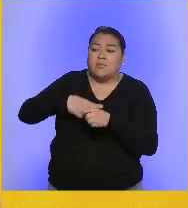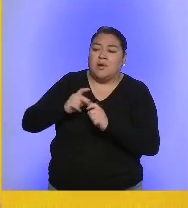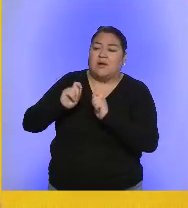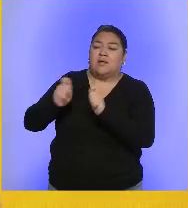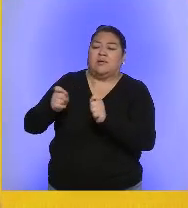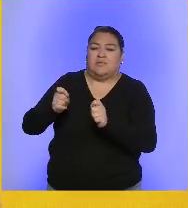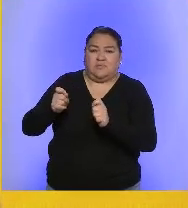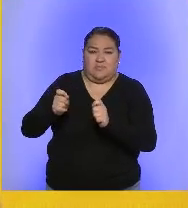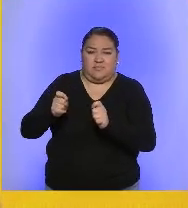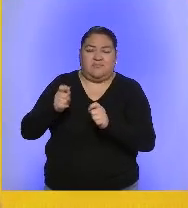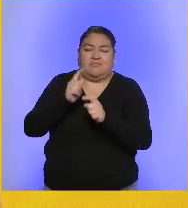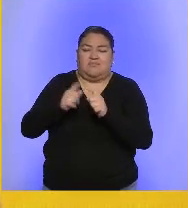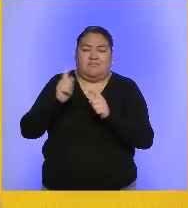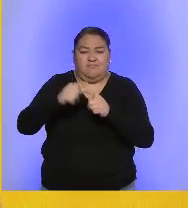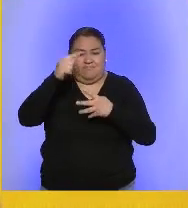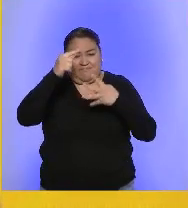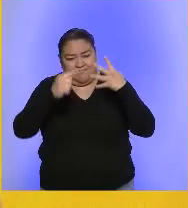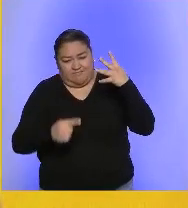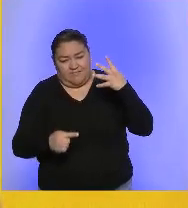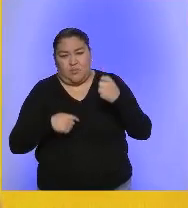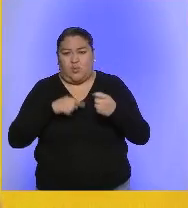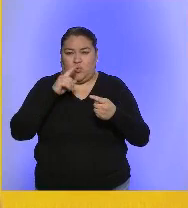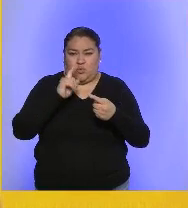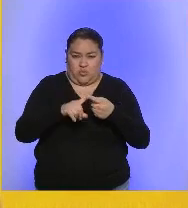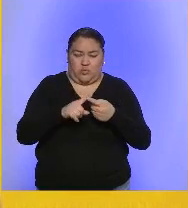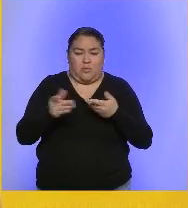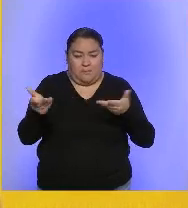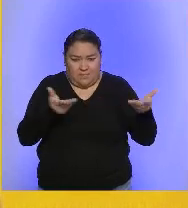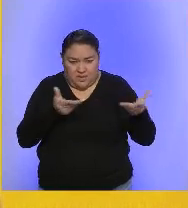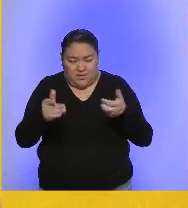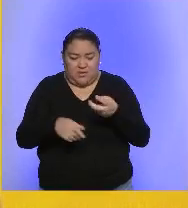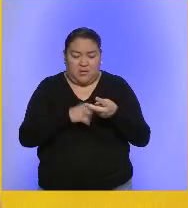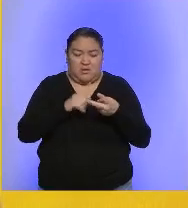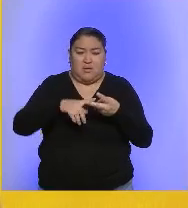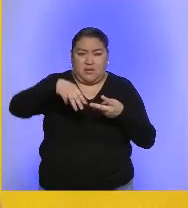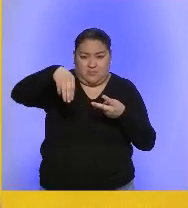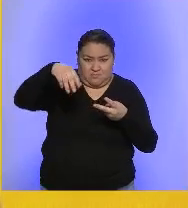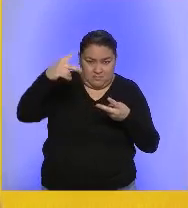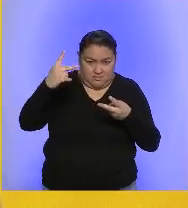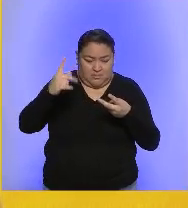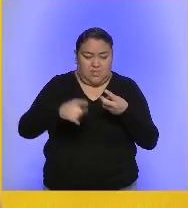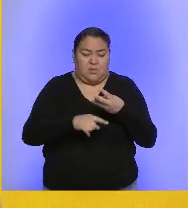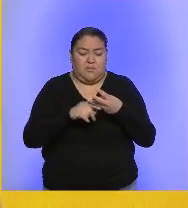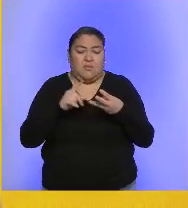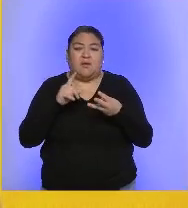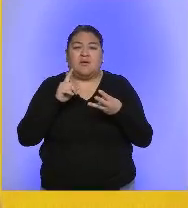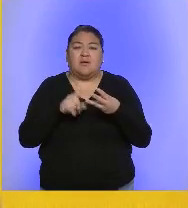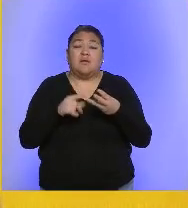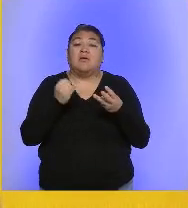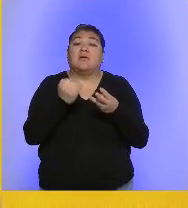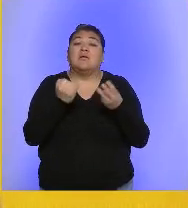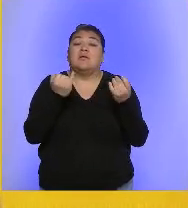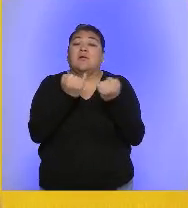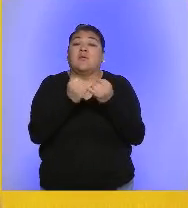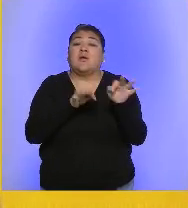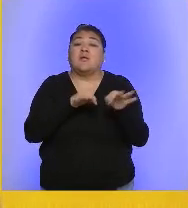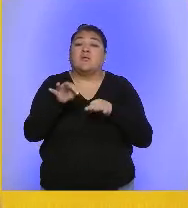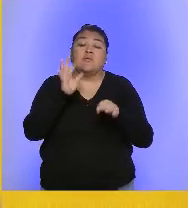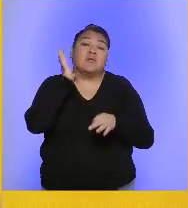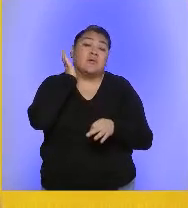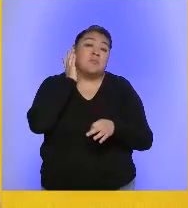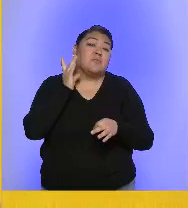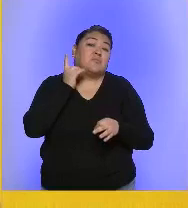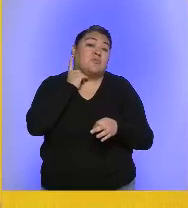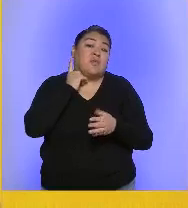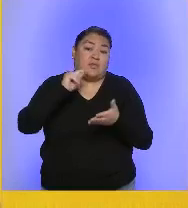mediadora penal, agente del Ministerio Público. Asimismo, laboró en el Congreso del Estado de Tamaulipas como jefa de